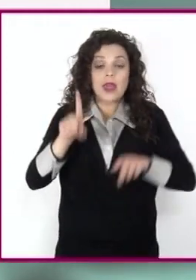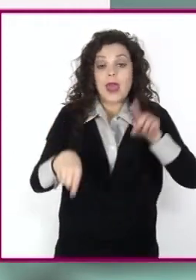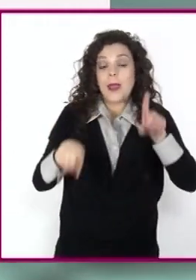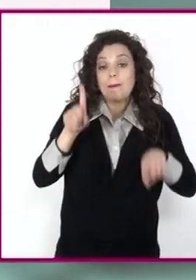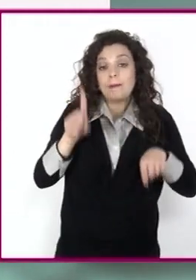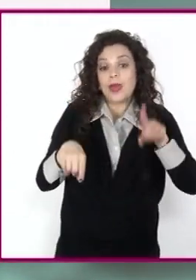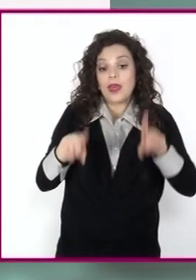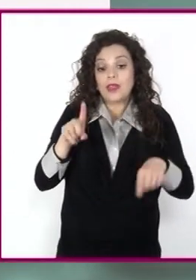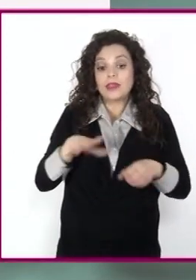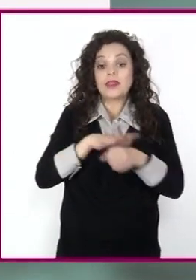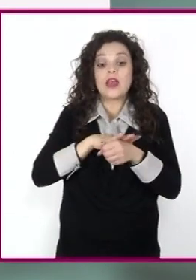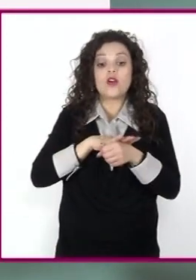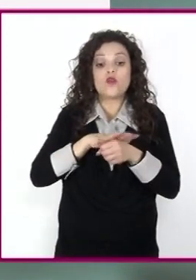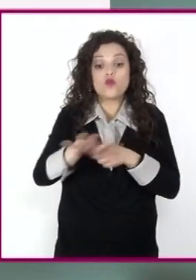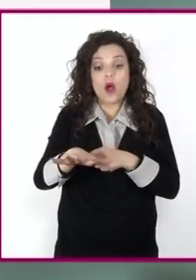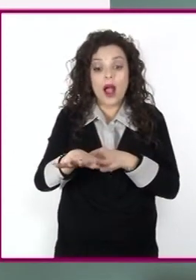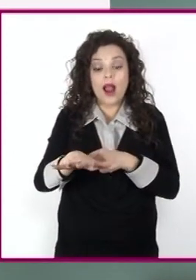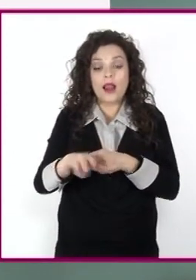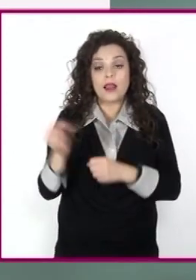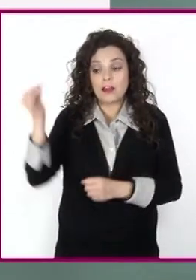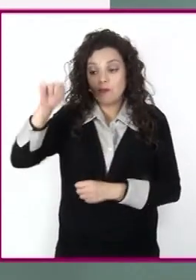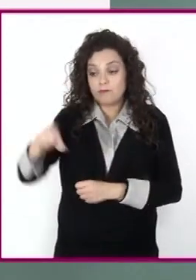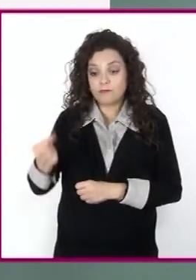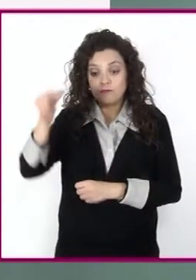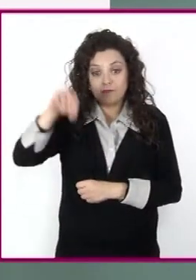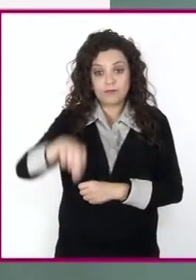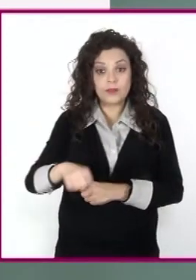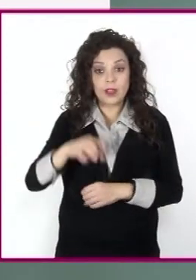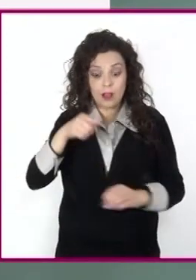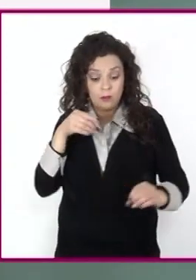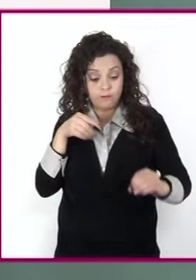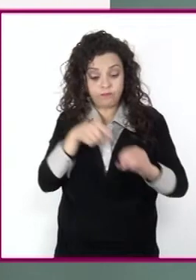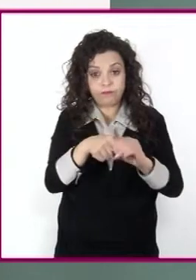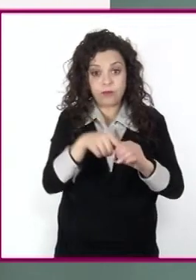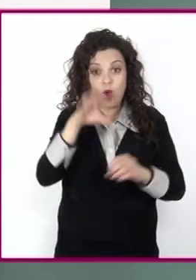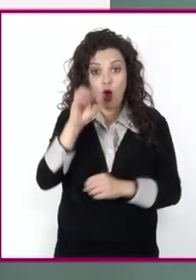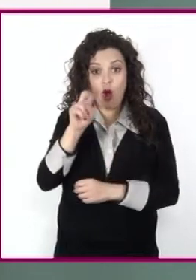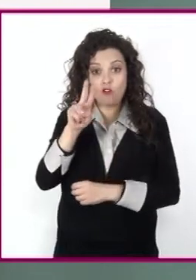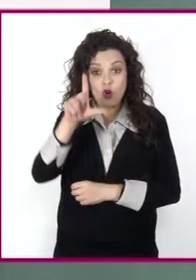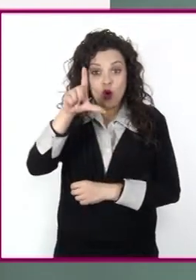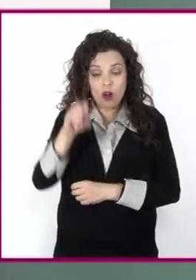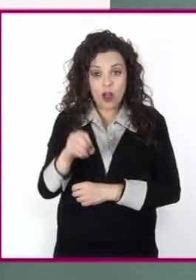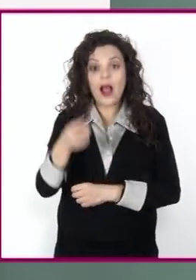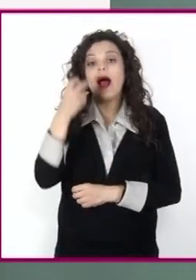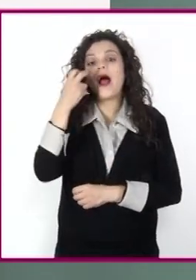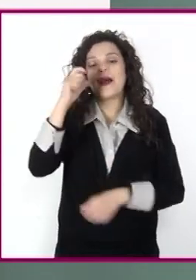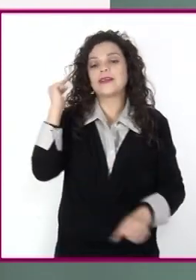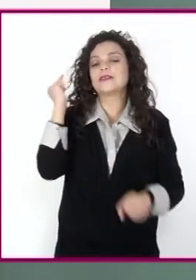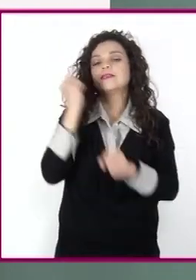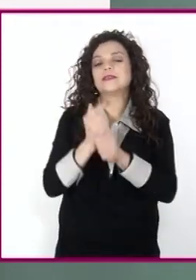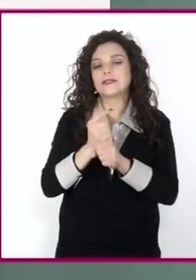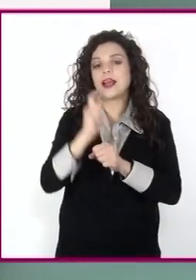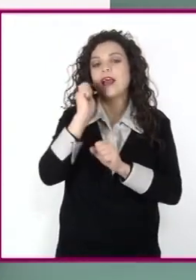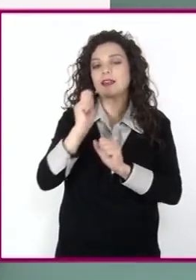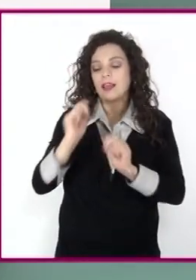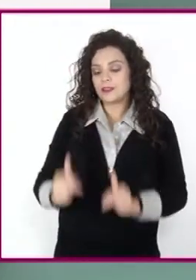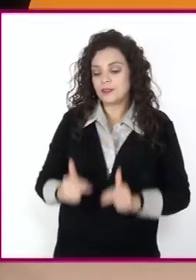Dependiendo de cuál espermatozoide sea el que fecunde al óvulo, se determinará el sexo de la descendencia.